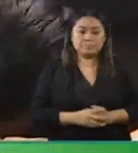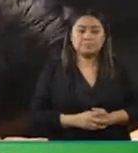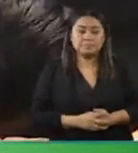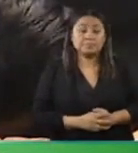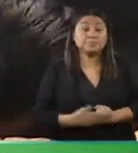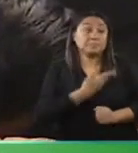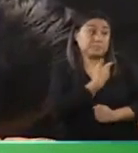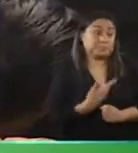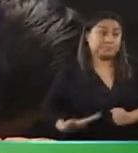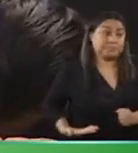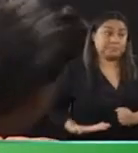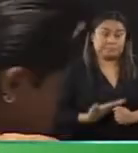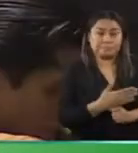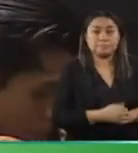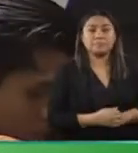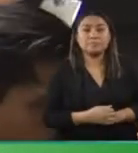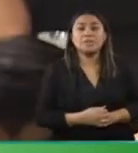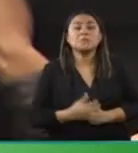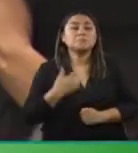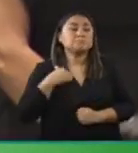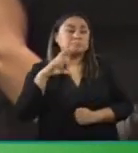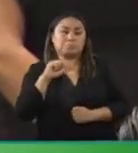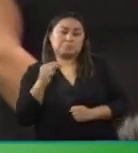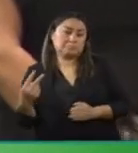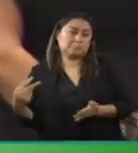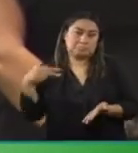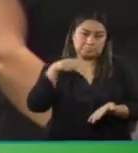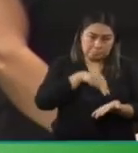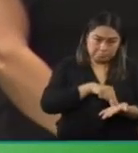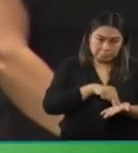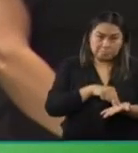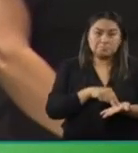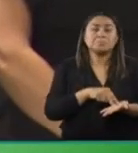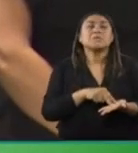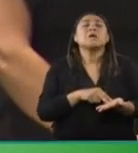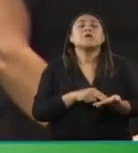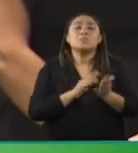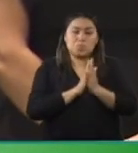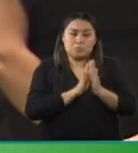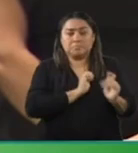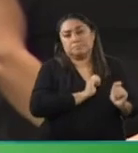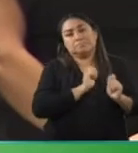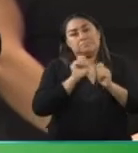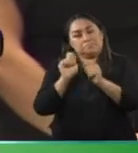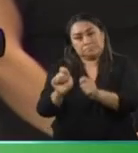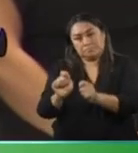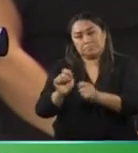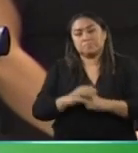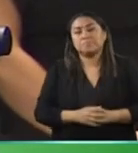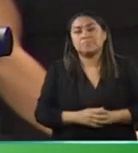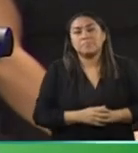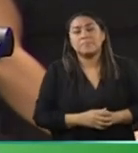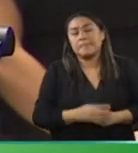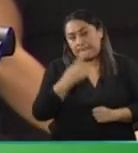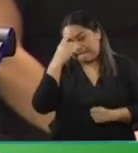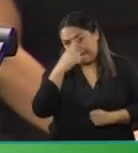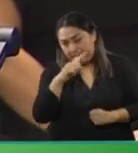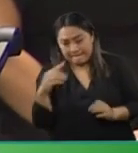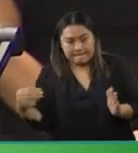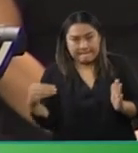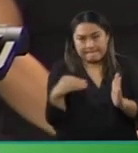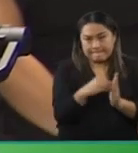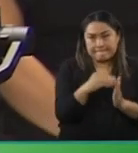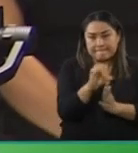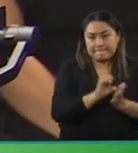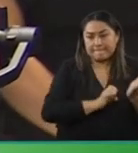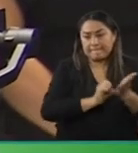Presidenta, declino a subir a la tribuna y pido que siga a su turno nuestra iniciativa para que quede plasmada en la